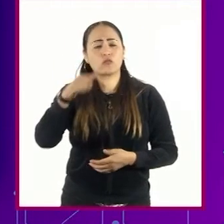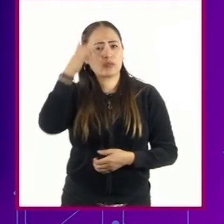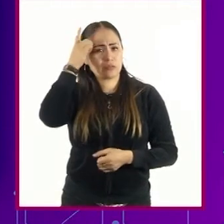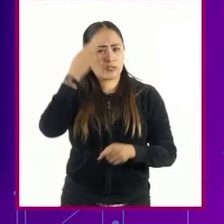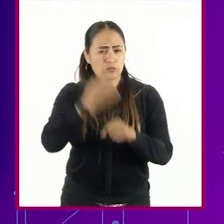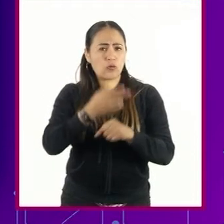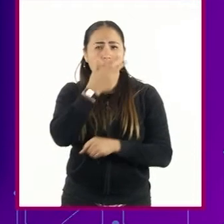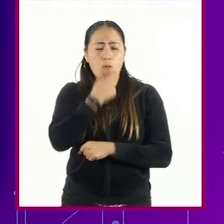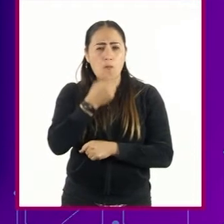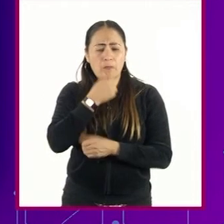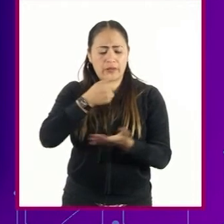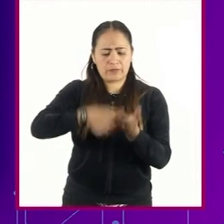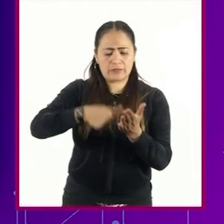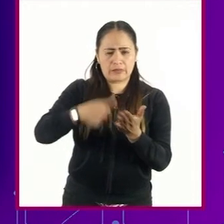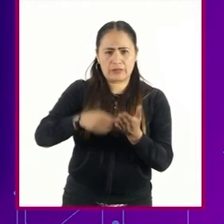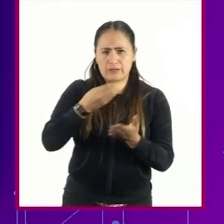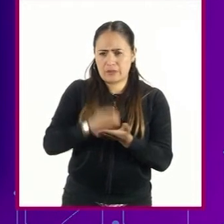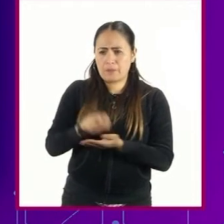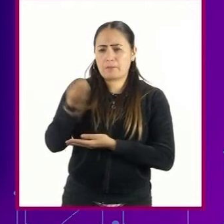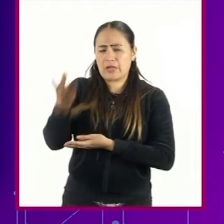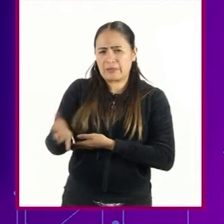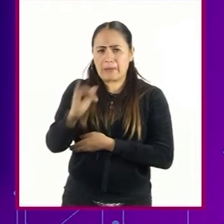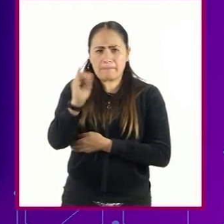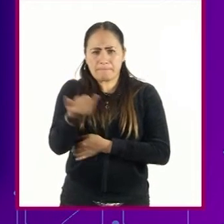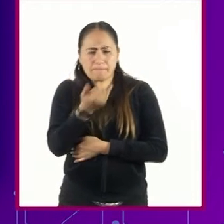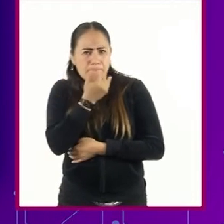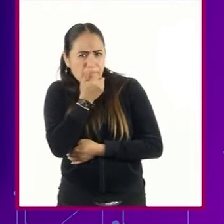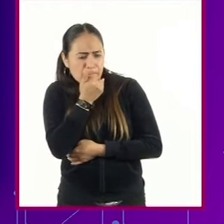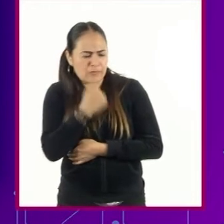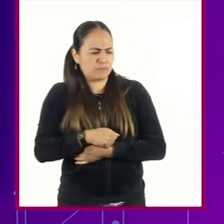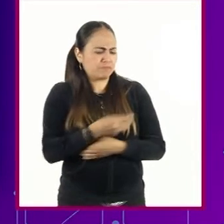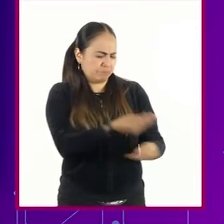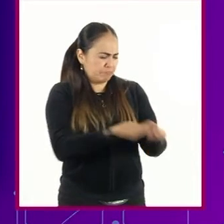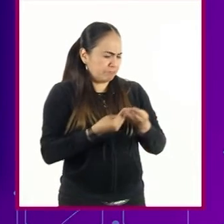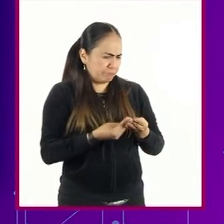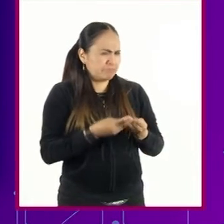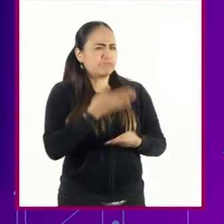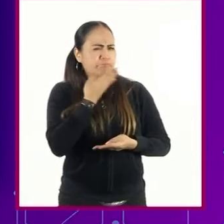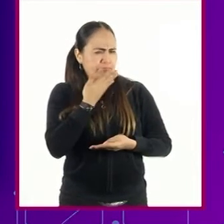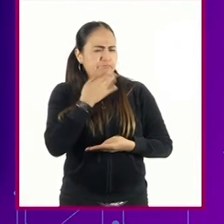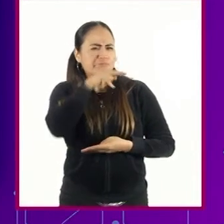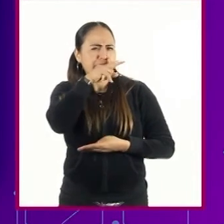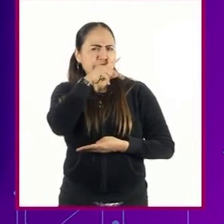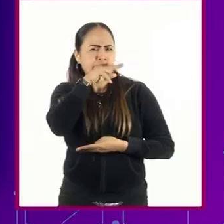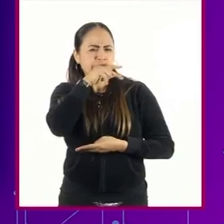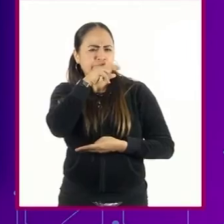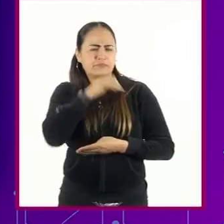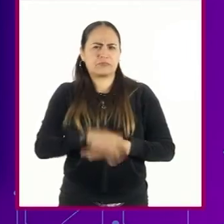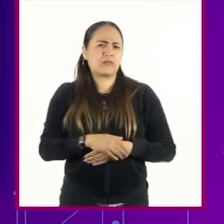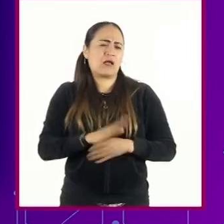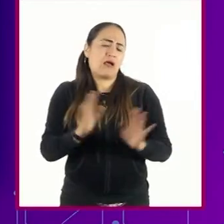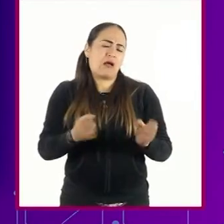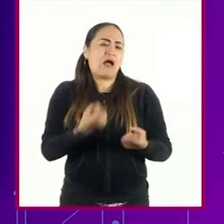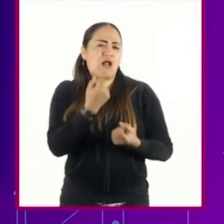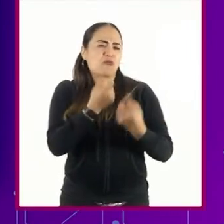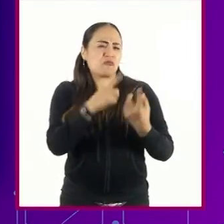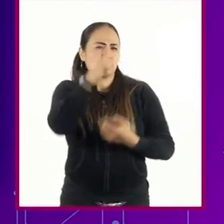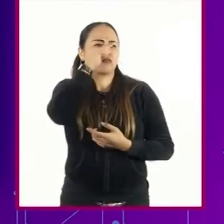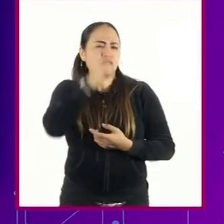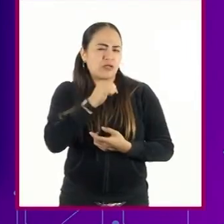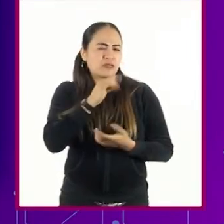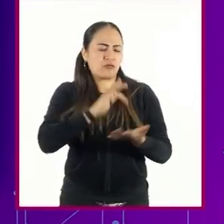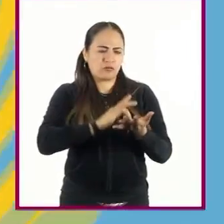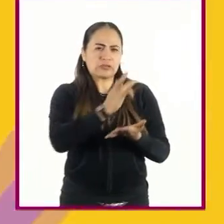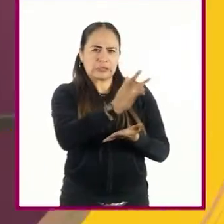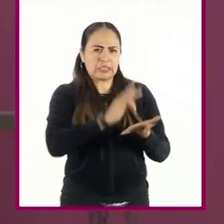director disculpándose. Y bueno, yo se la admití y le dije, sí, no se preocupe, cualquiera comete fallas. Y se lo